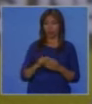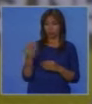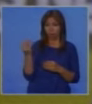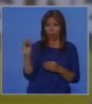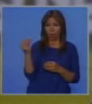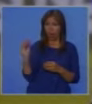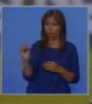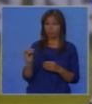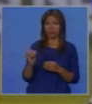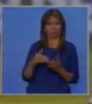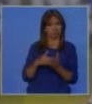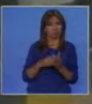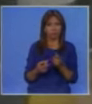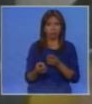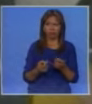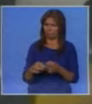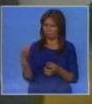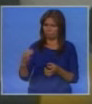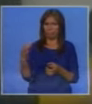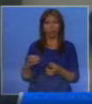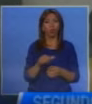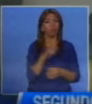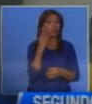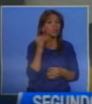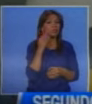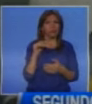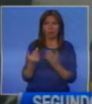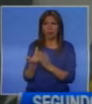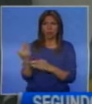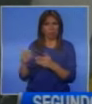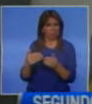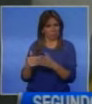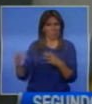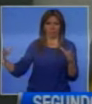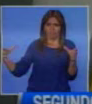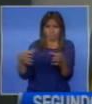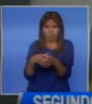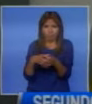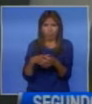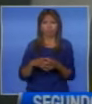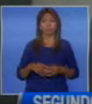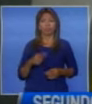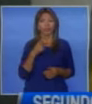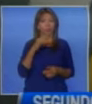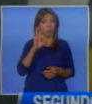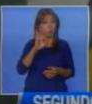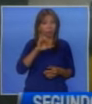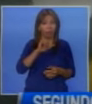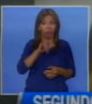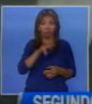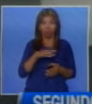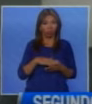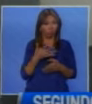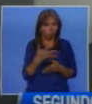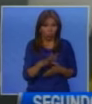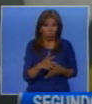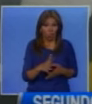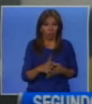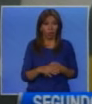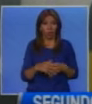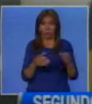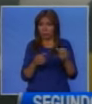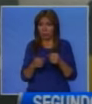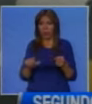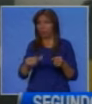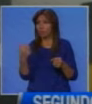juventud con los experimentados. No nos podemos apartar de la calidad de los jugadores que no están, como Felipe, que en su momento cuando estén bien van a dar una mano también a